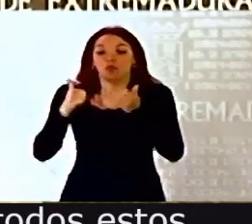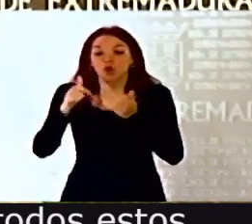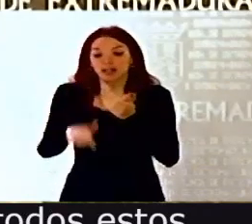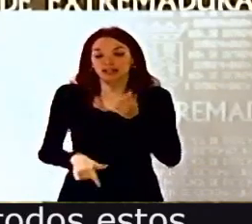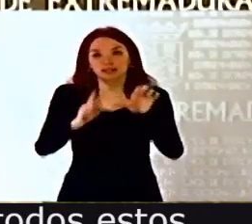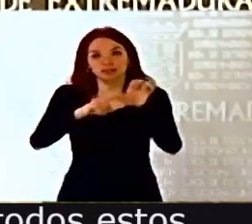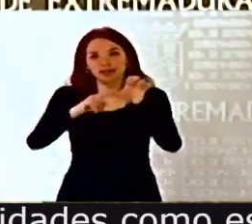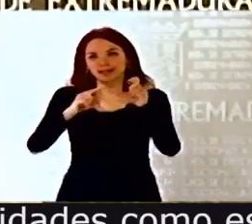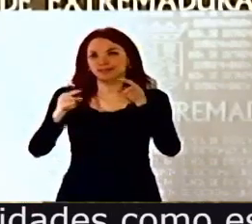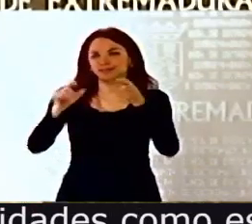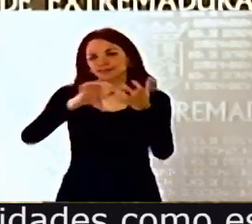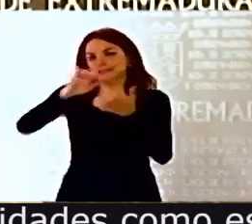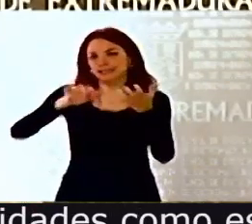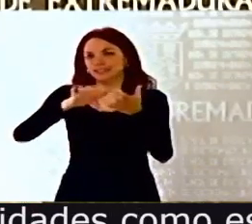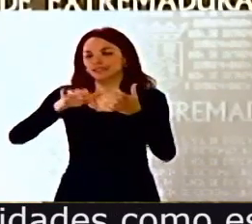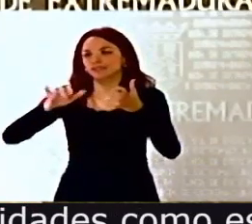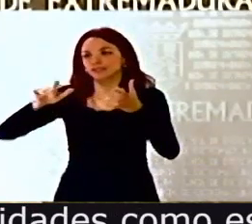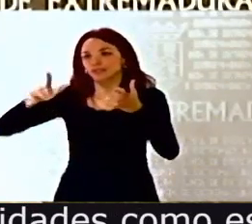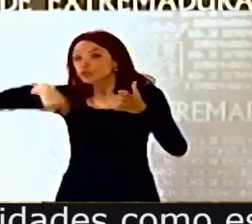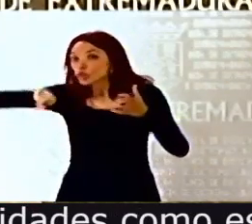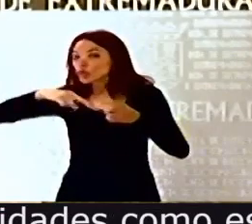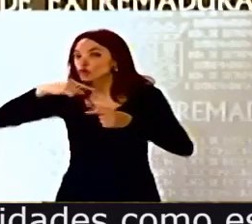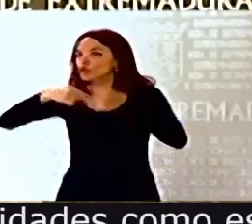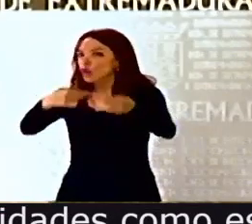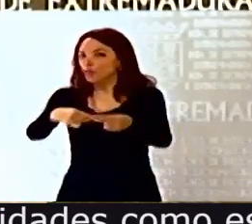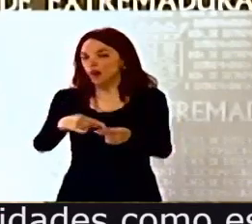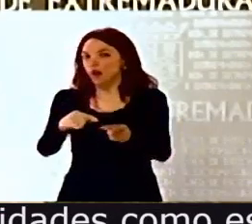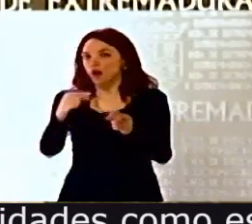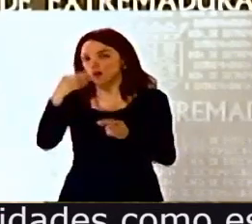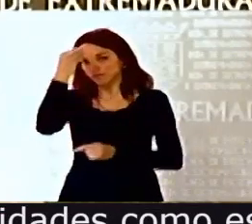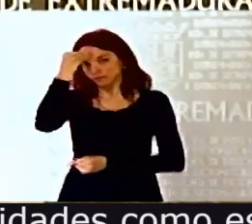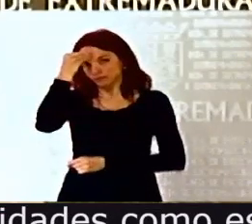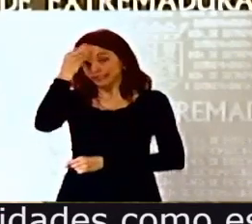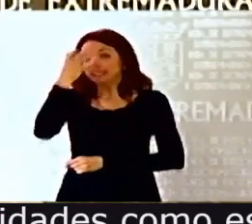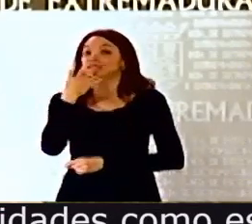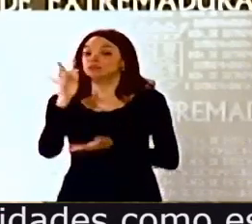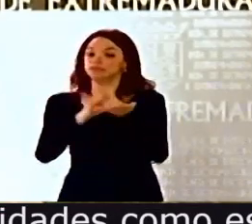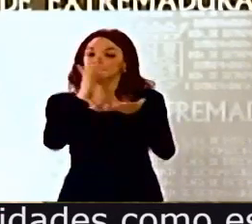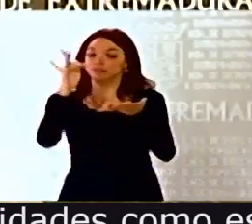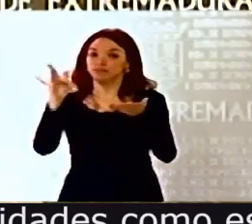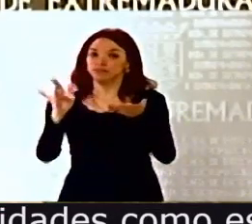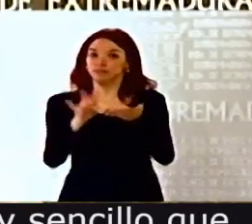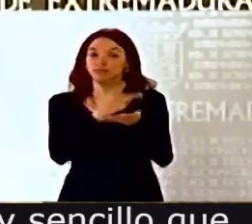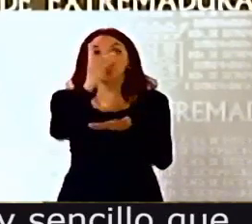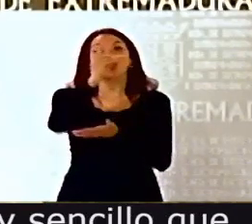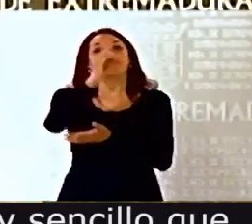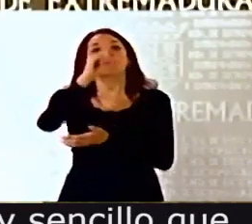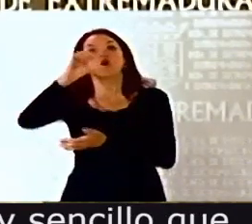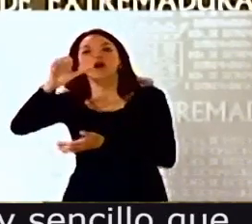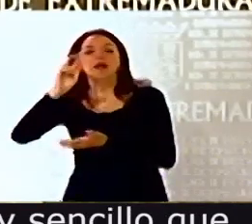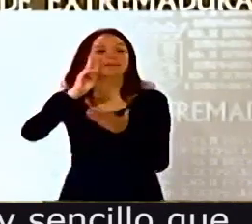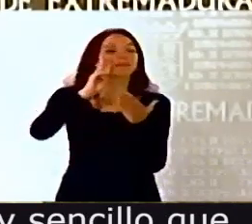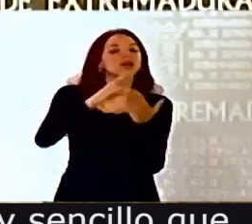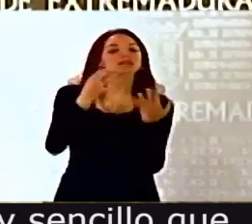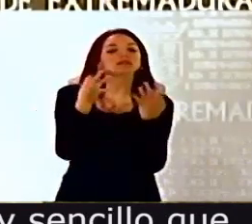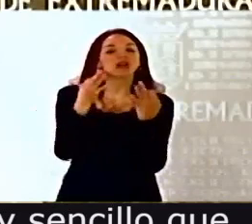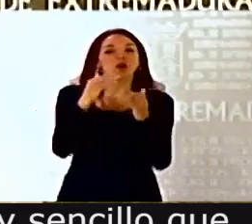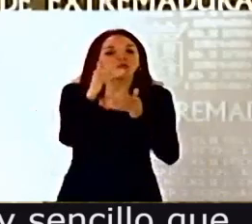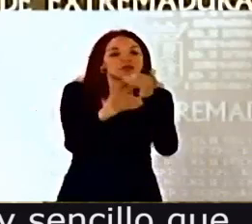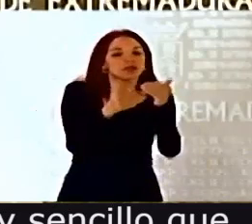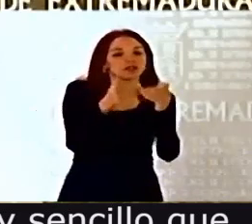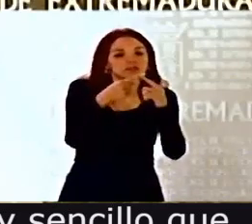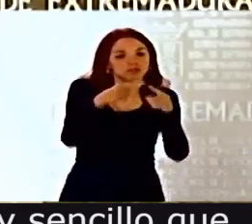hay un ejercicio muy sencillo que podemos hacer cada día. Si uno ve el DOE de hoy o de ayer, ve distintas autorizaciones, distintos procedimientos que